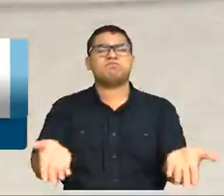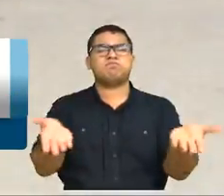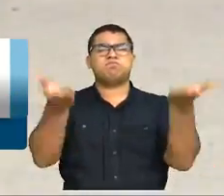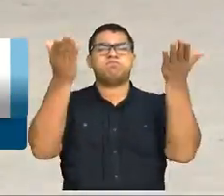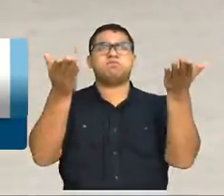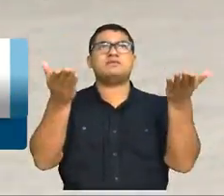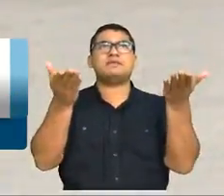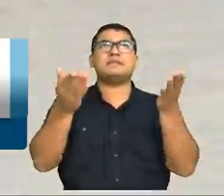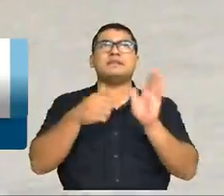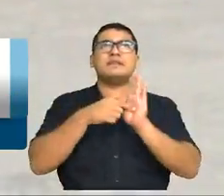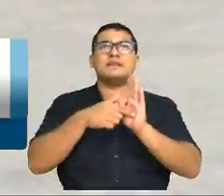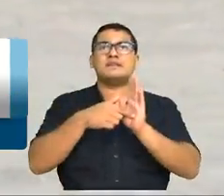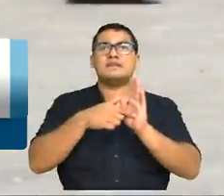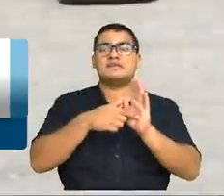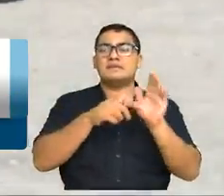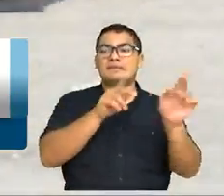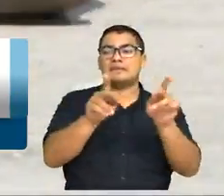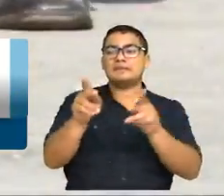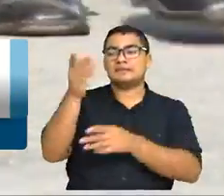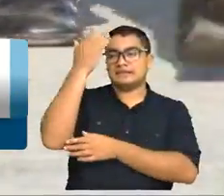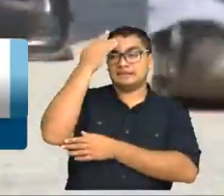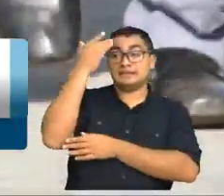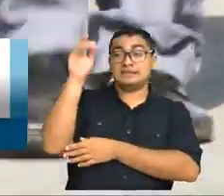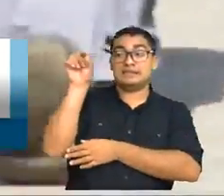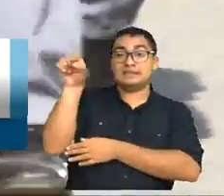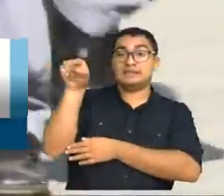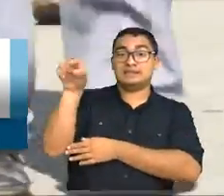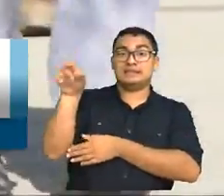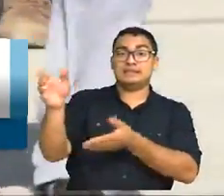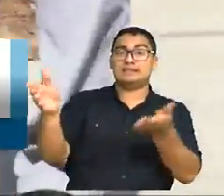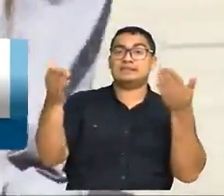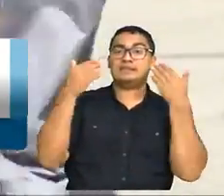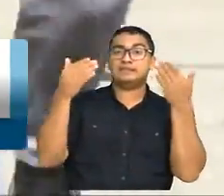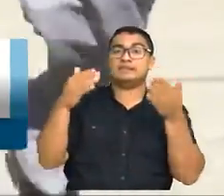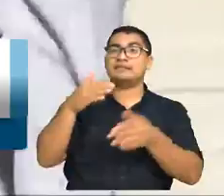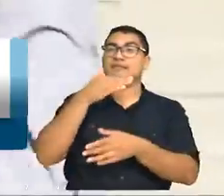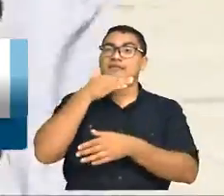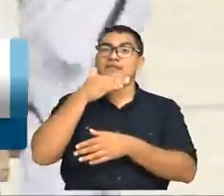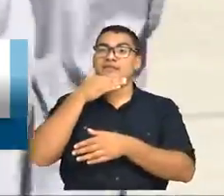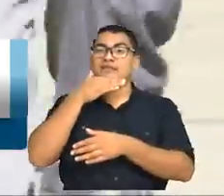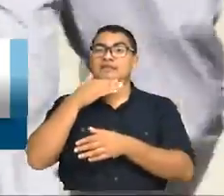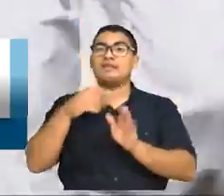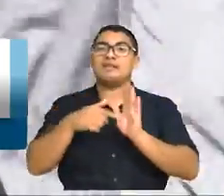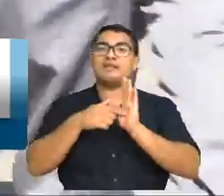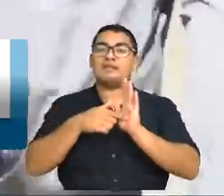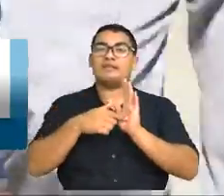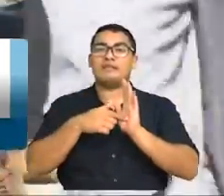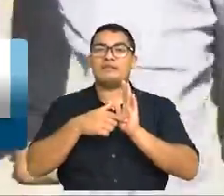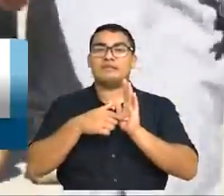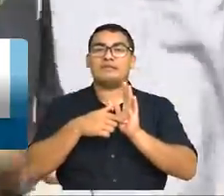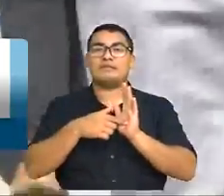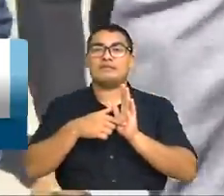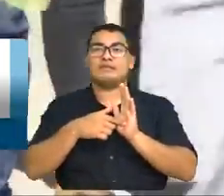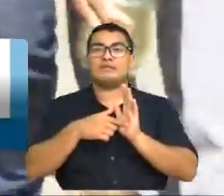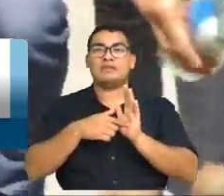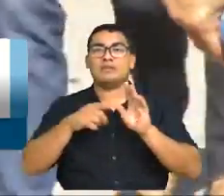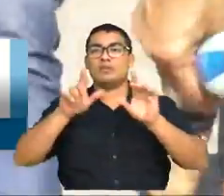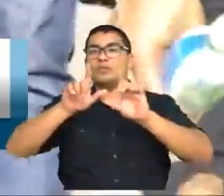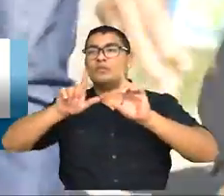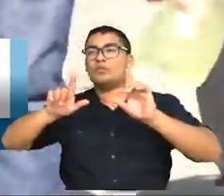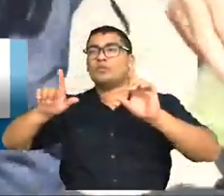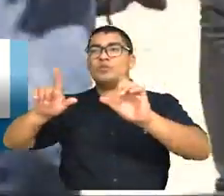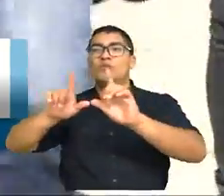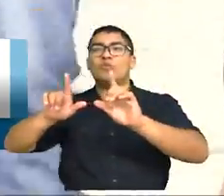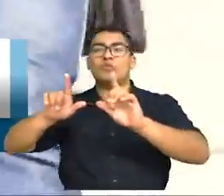dando cuenta que esta persona está padeciendo de esto, lo lleva a temperaturas más bajas, es decir, a un aire acondicionado